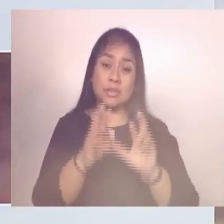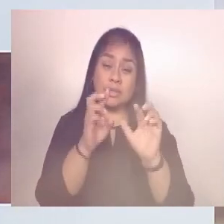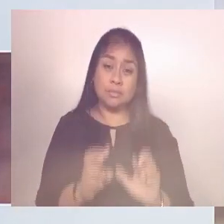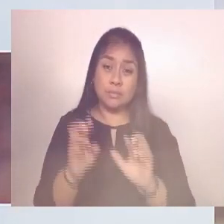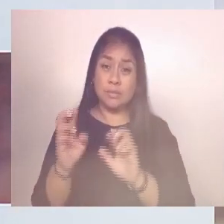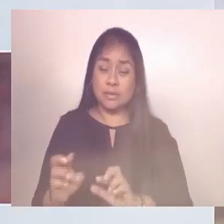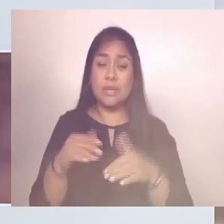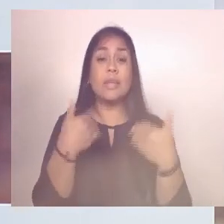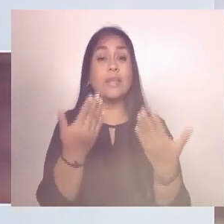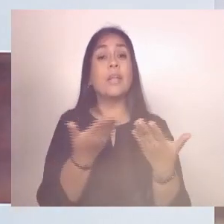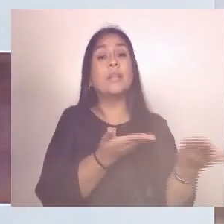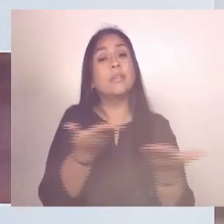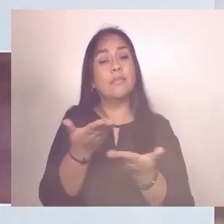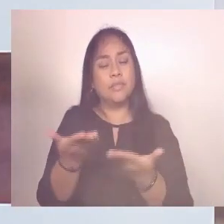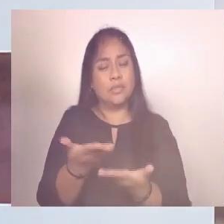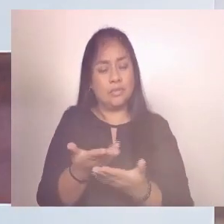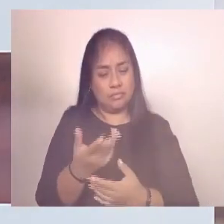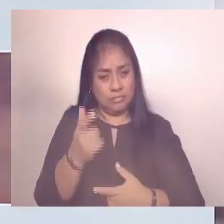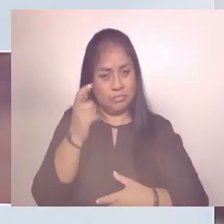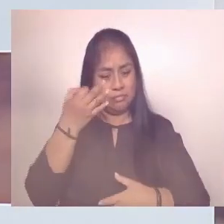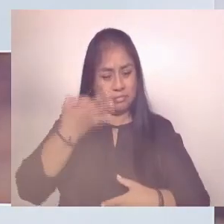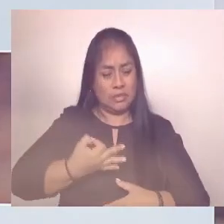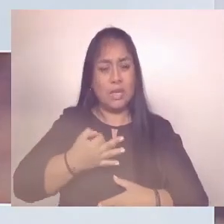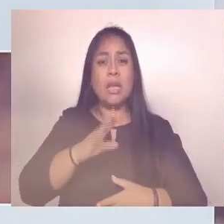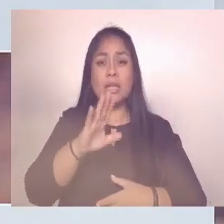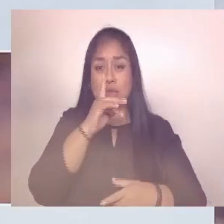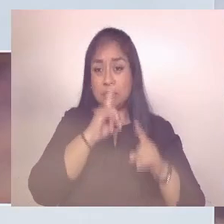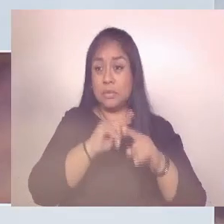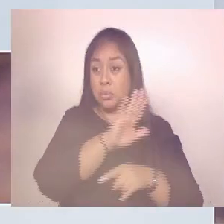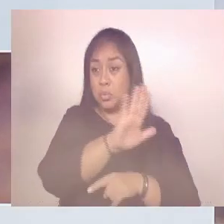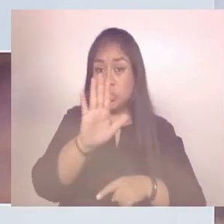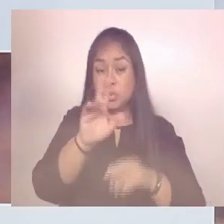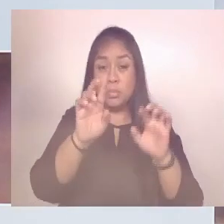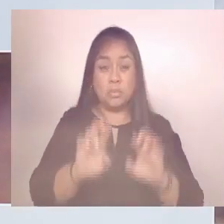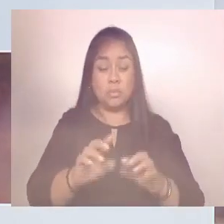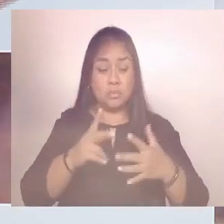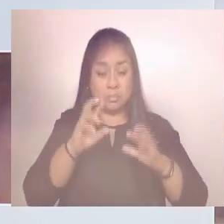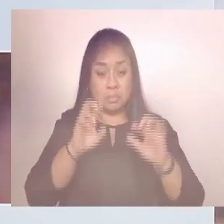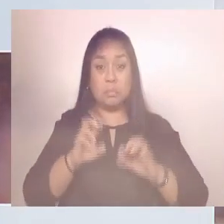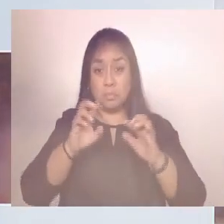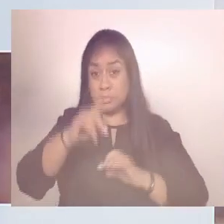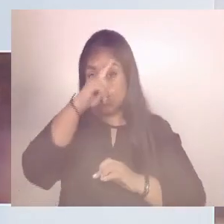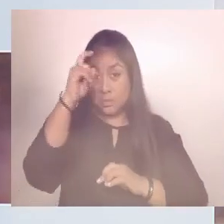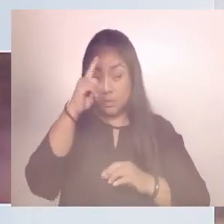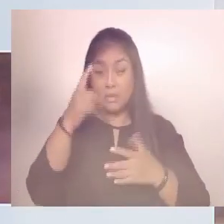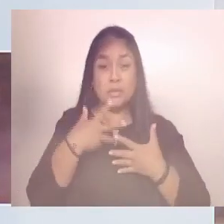un servicio que se merece. Y así, con ustedes, el personal de salud, con